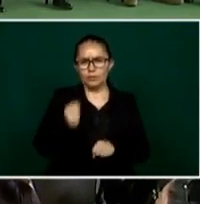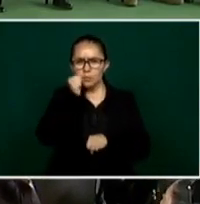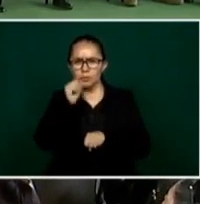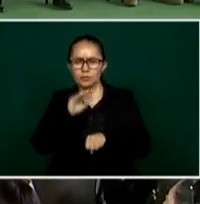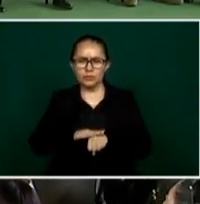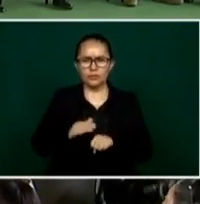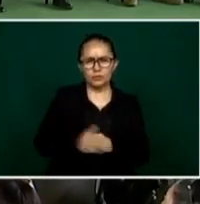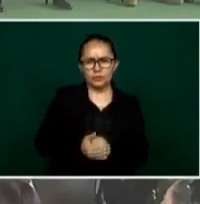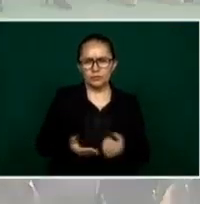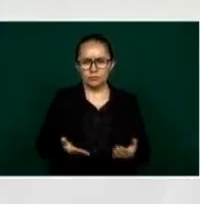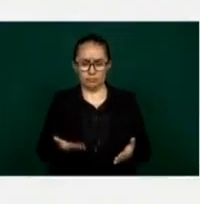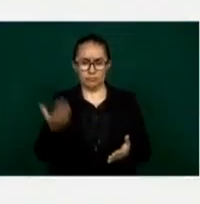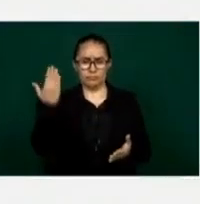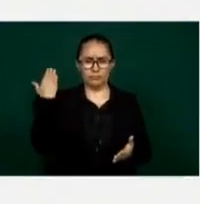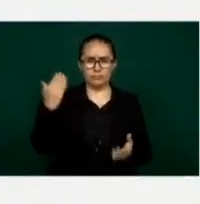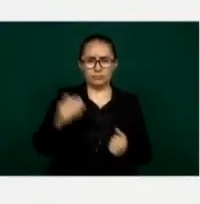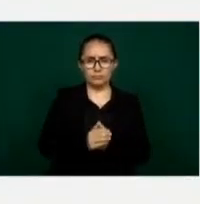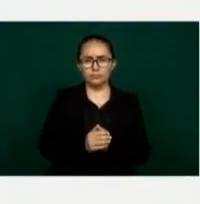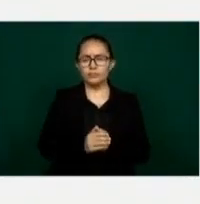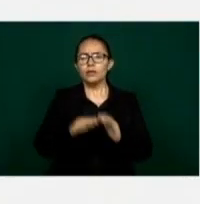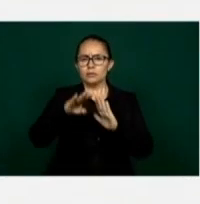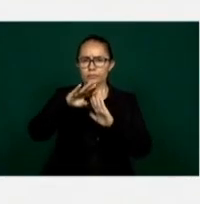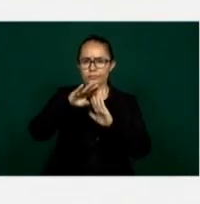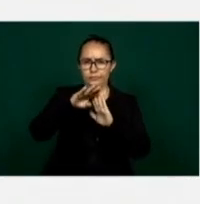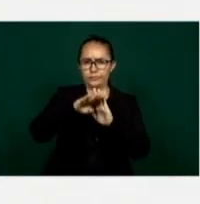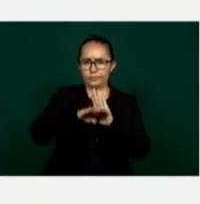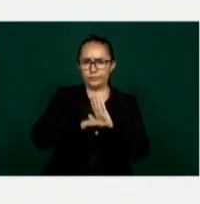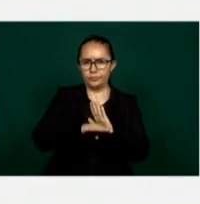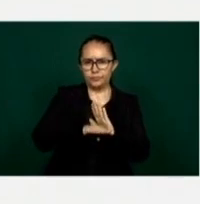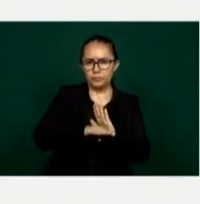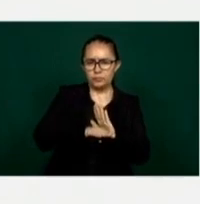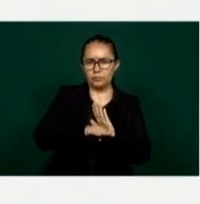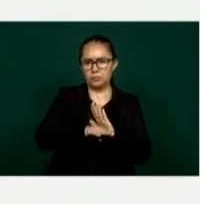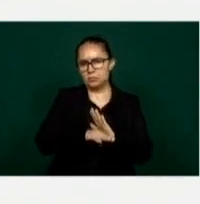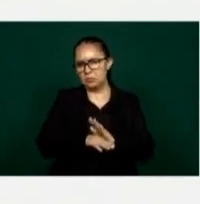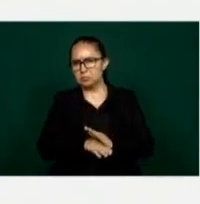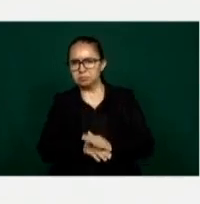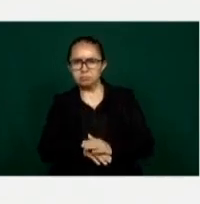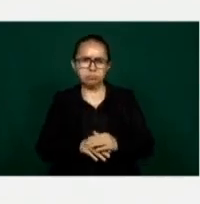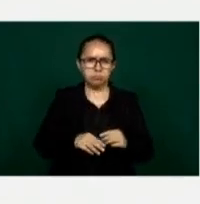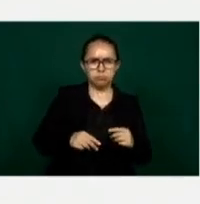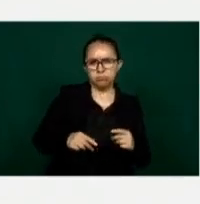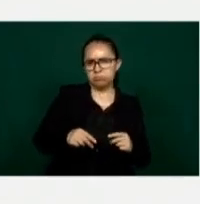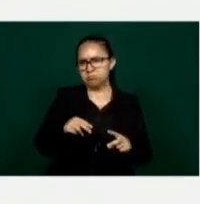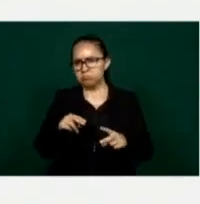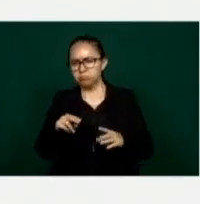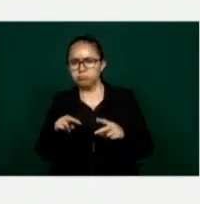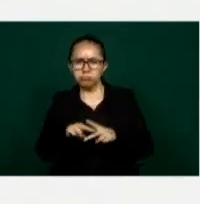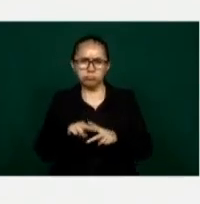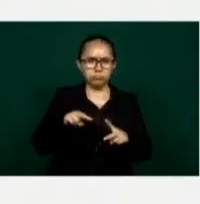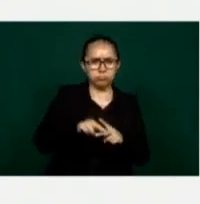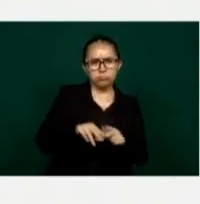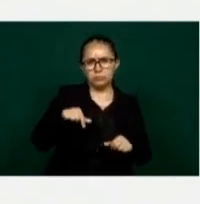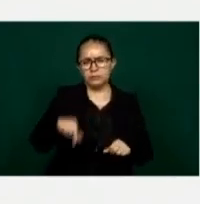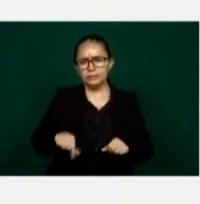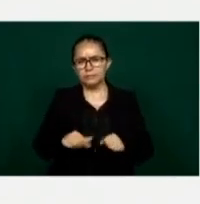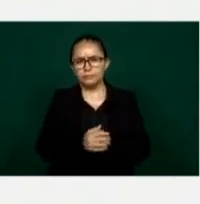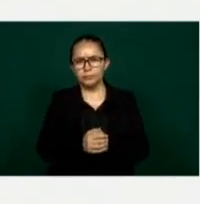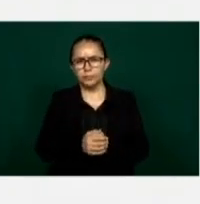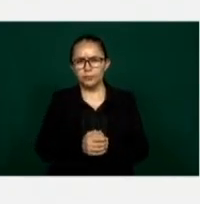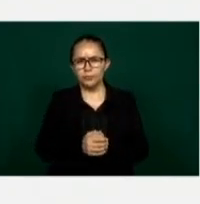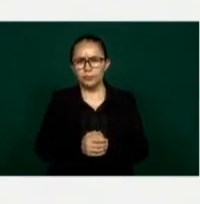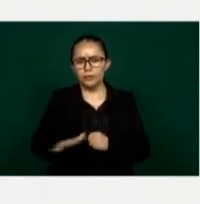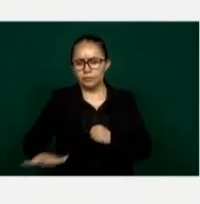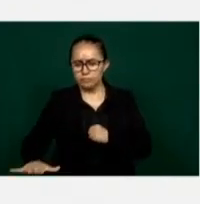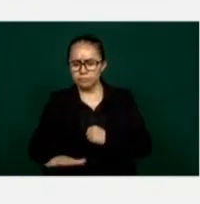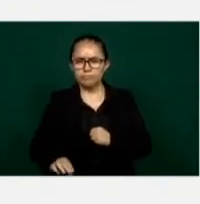anterior, ha disminuido un 9.4 en virtud de que en ese periodo se habían identificado 85